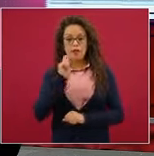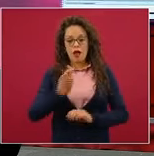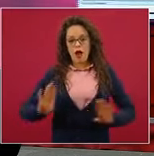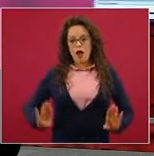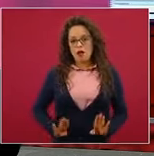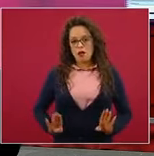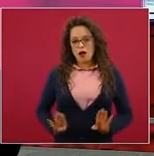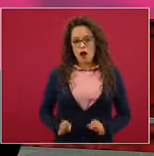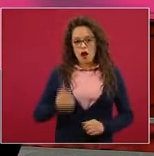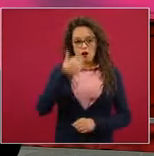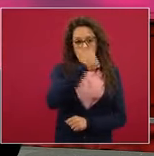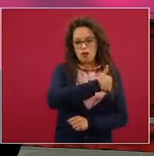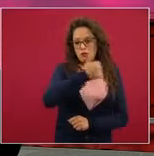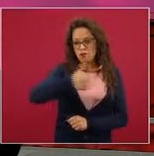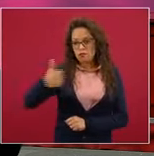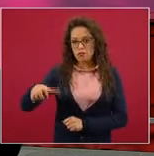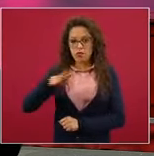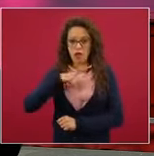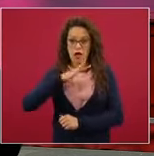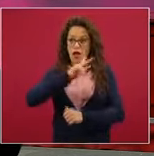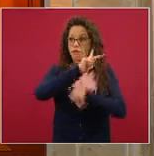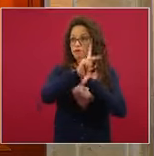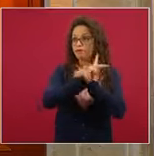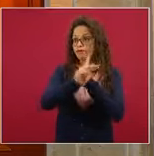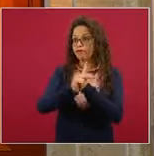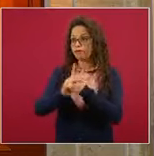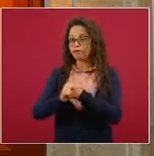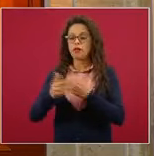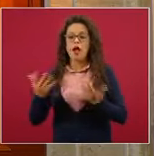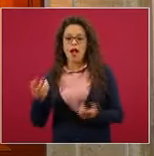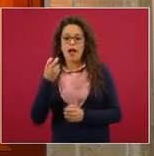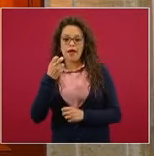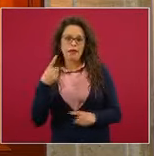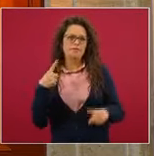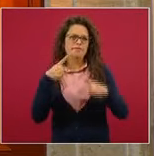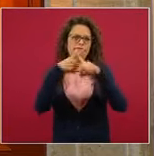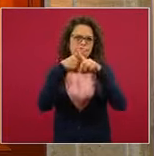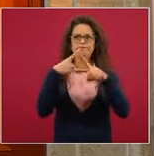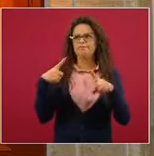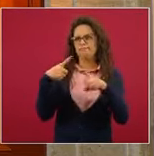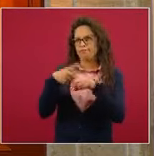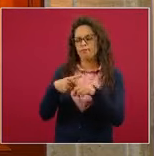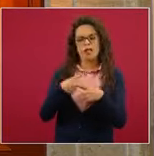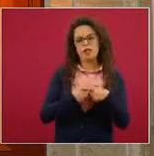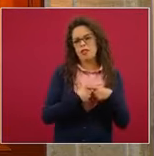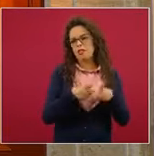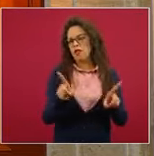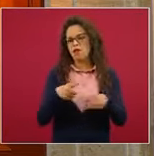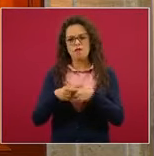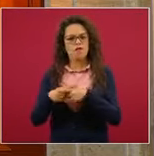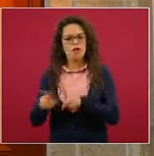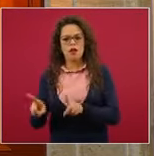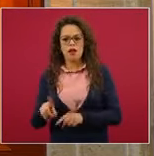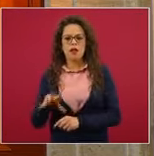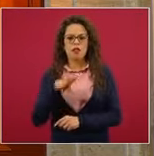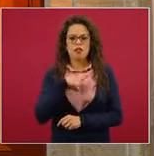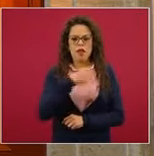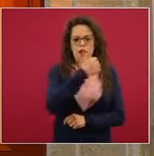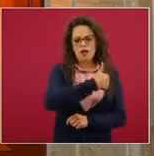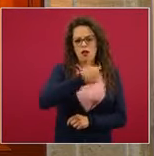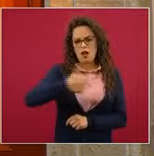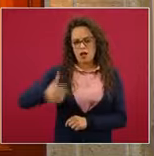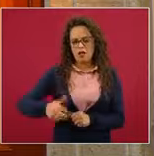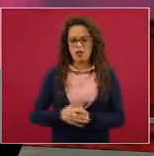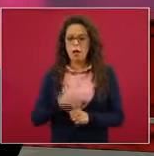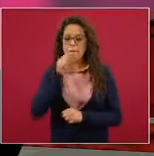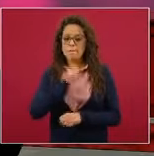los determinantes que hay en cada país, también difieren en la magnitud que en un momento pueden tener. Lo mismo vemos al